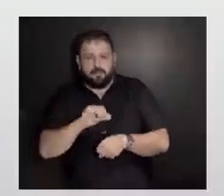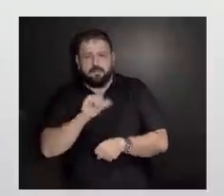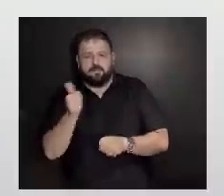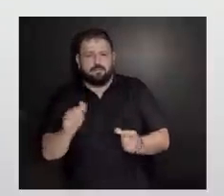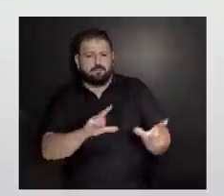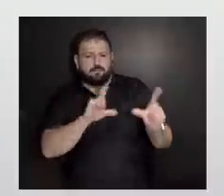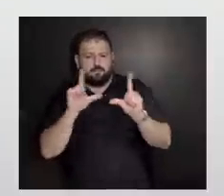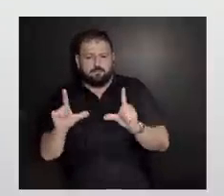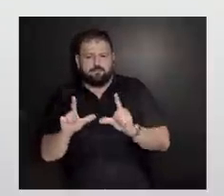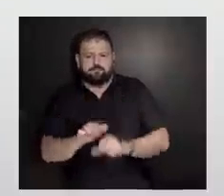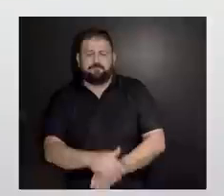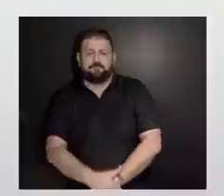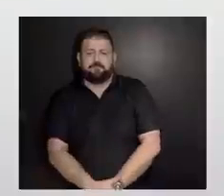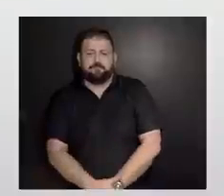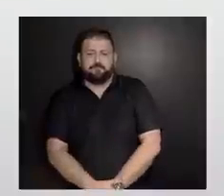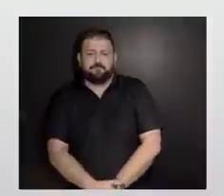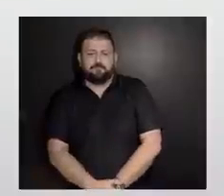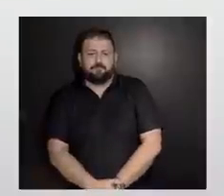siguiente.